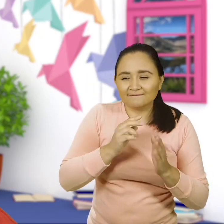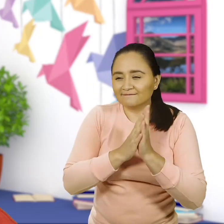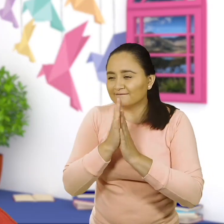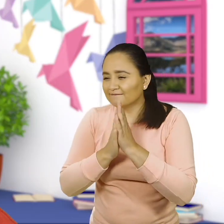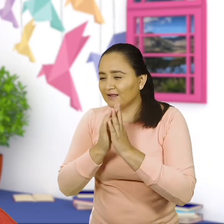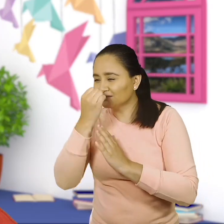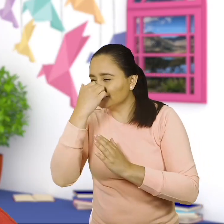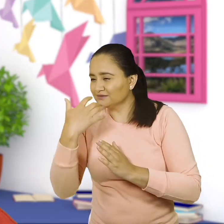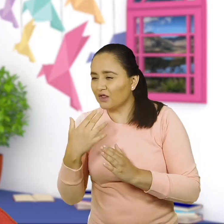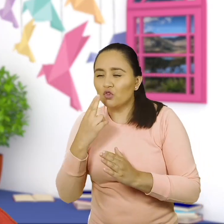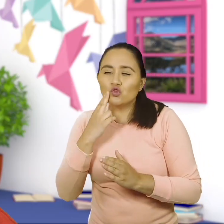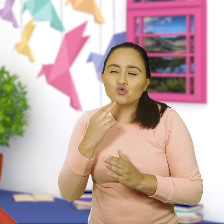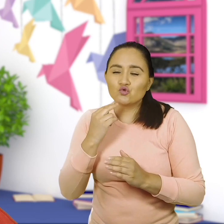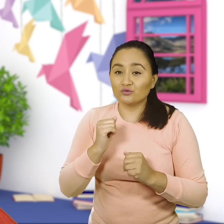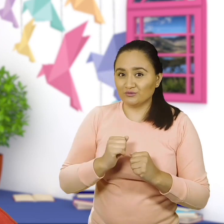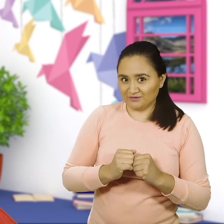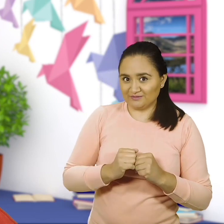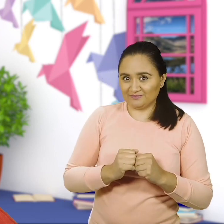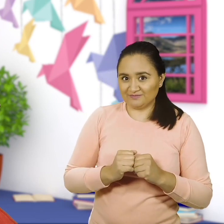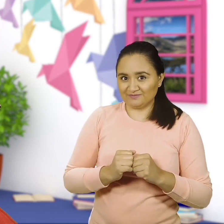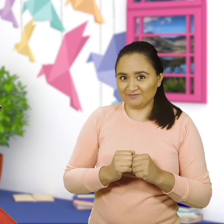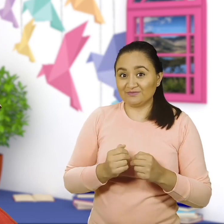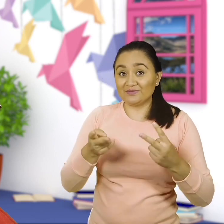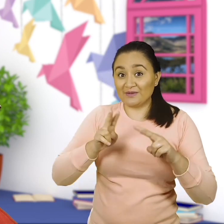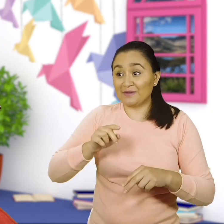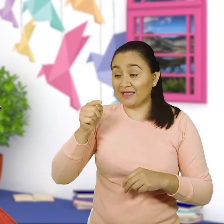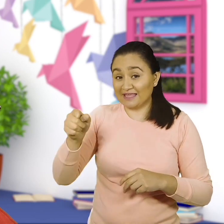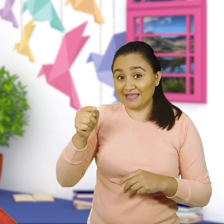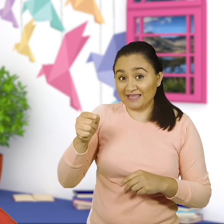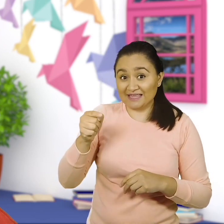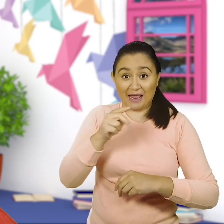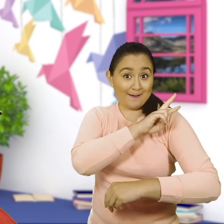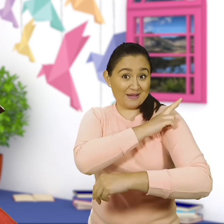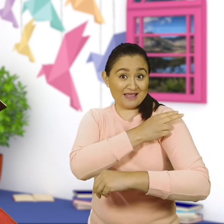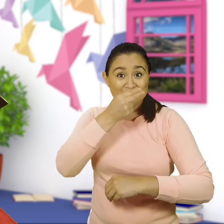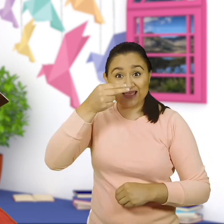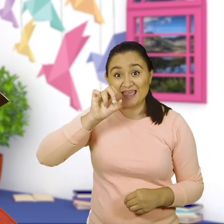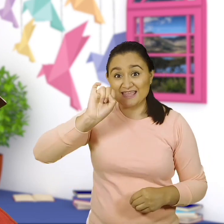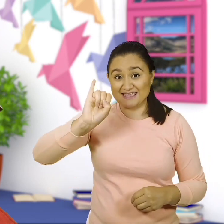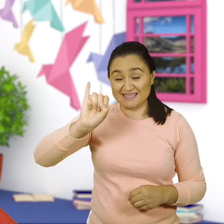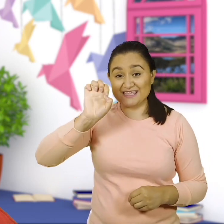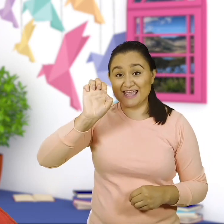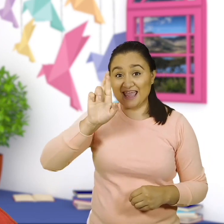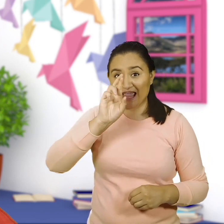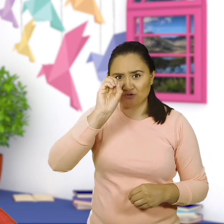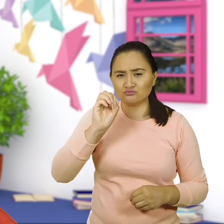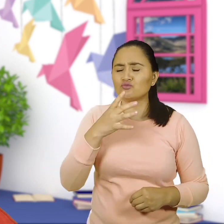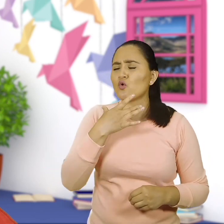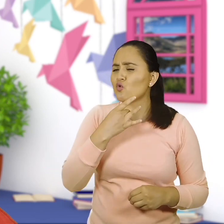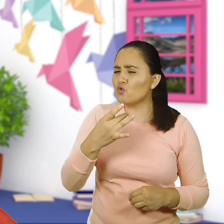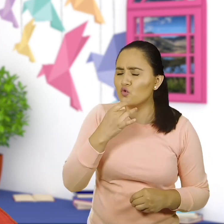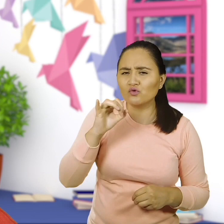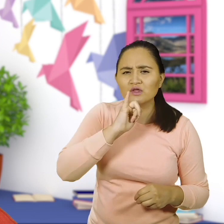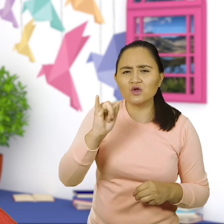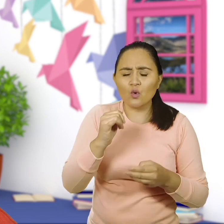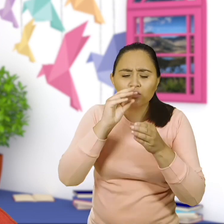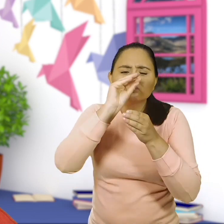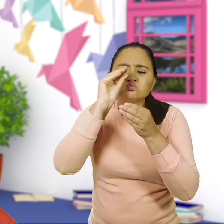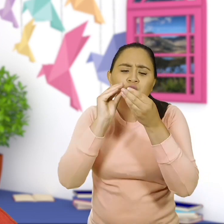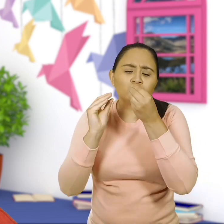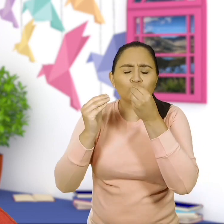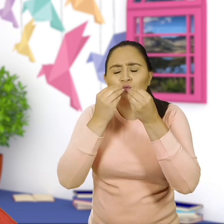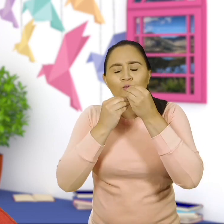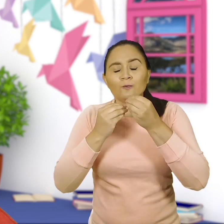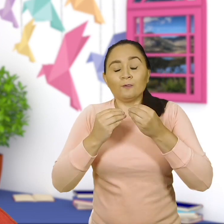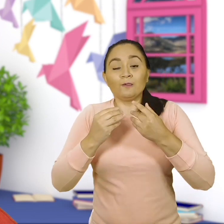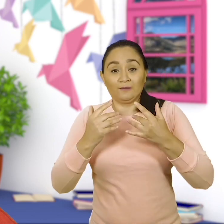saber por qué, con un leve sabor a hierro que a él le sabe a cerezas enconfitadas. Definitivamente,